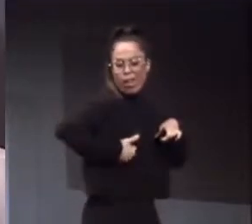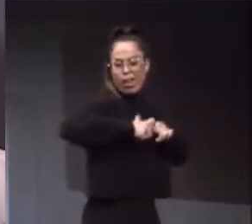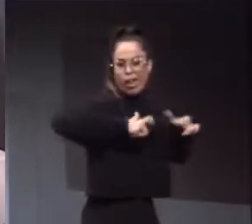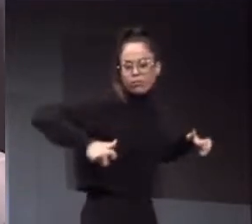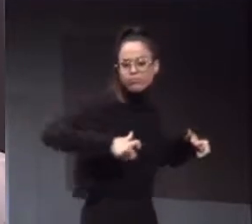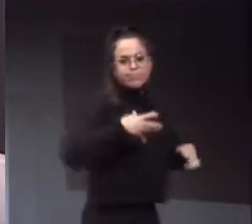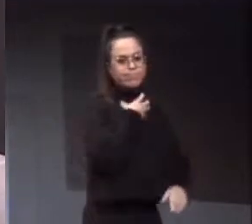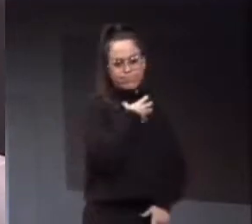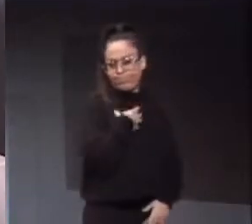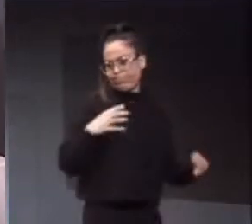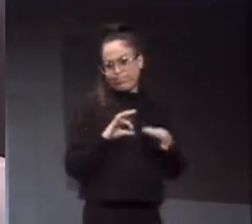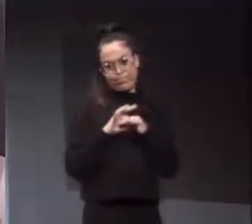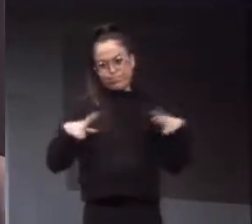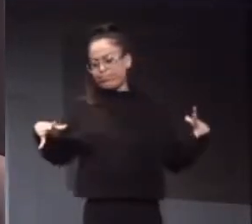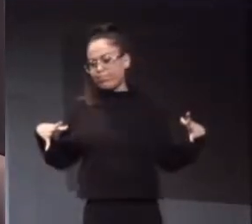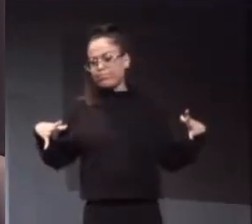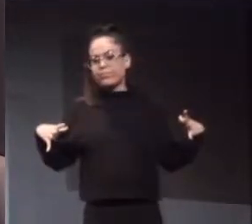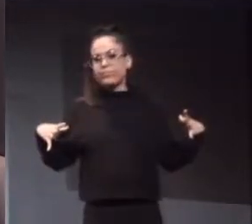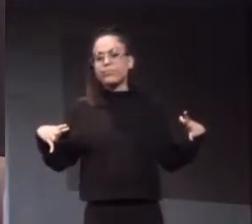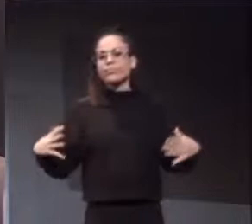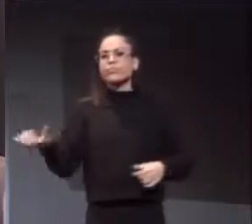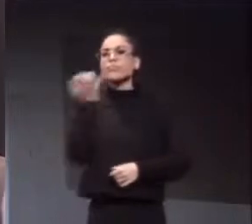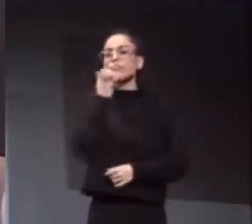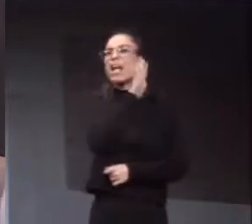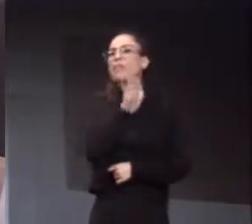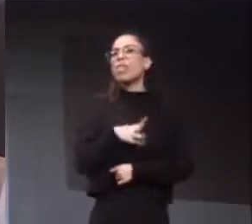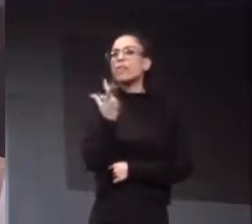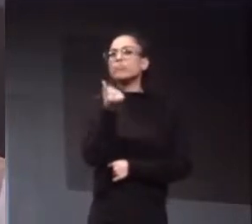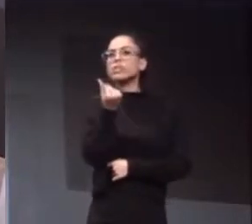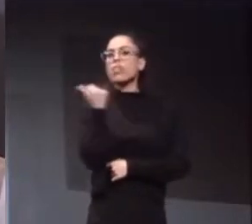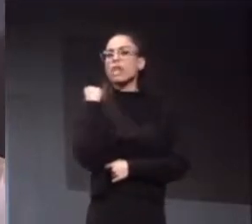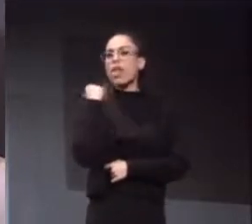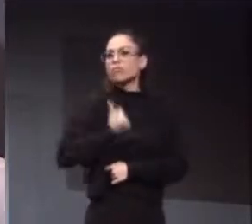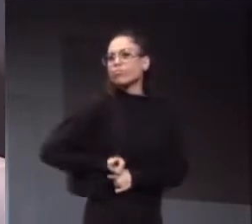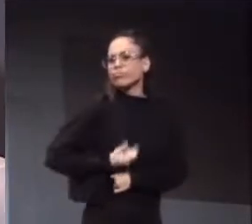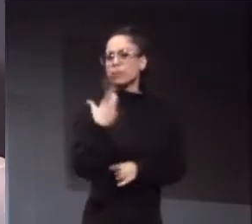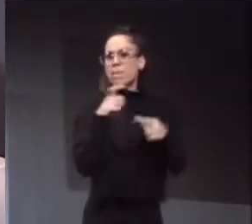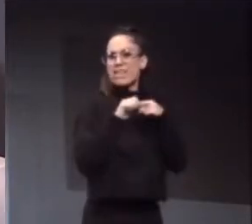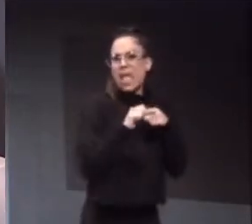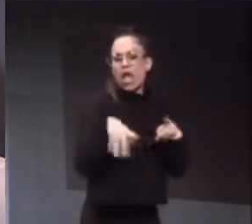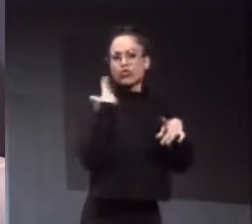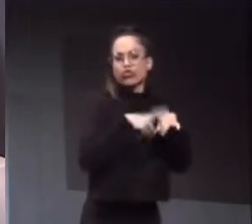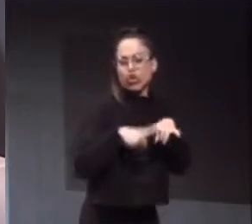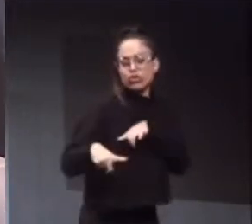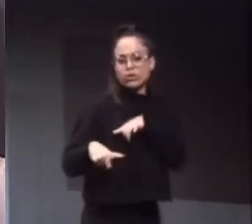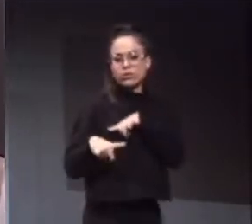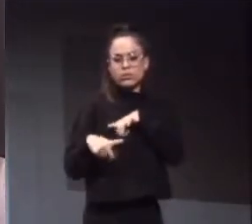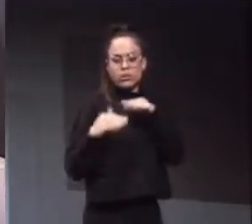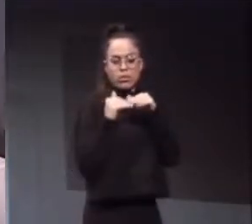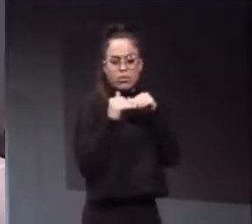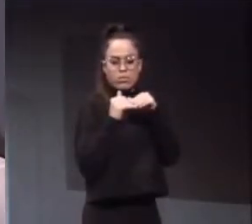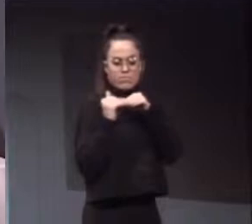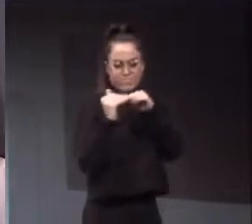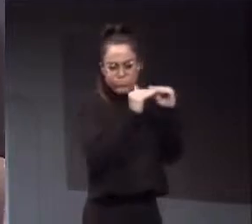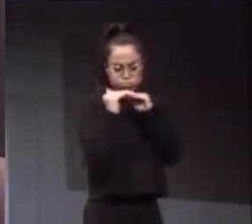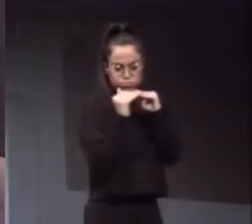que aunque se repartiera equitativamente el crecimiento material y el propio crecimiento en sí es un problema no es